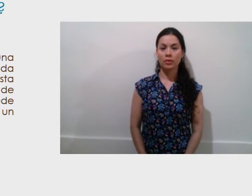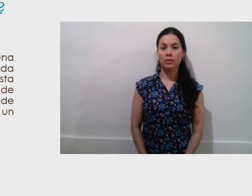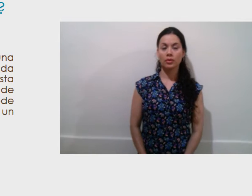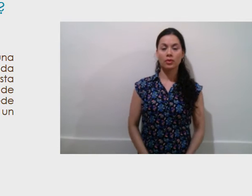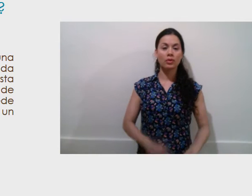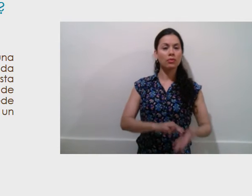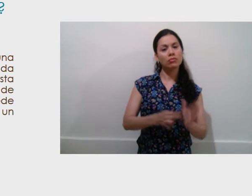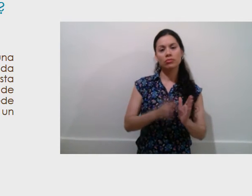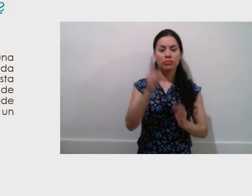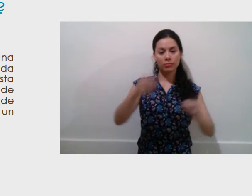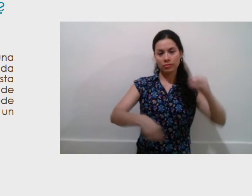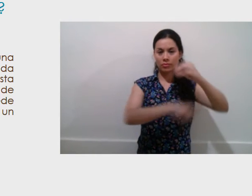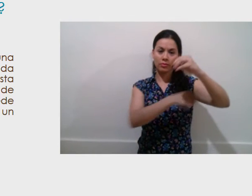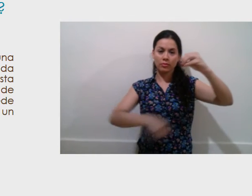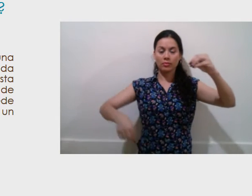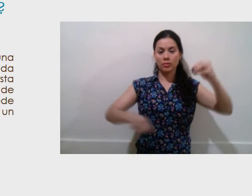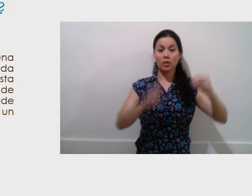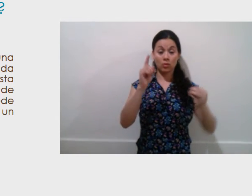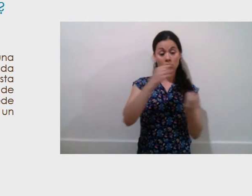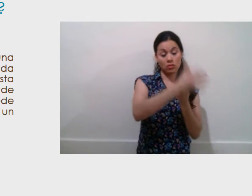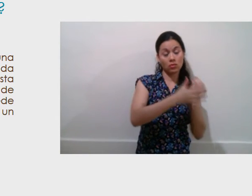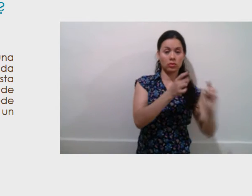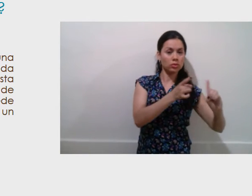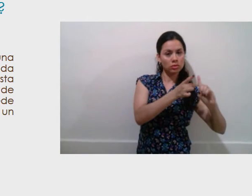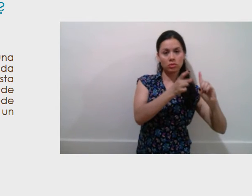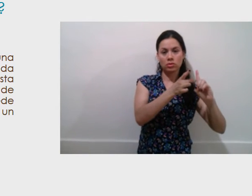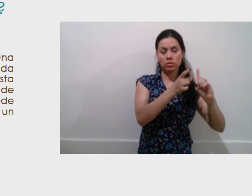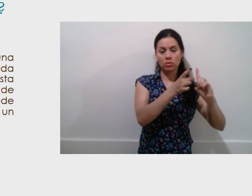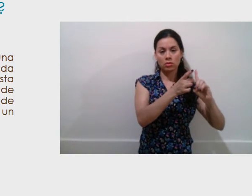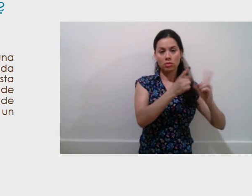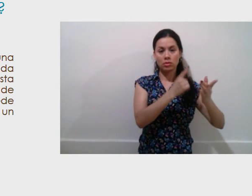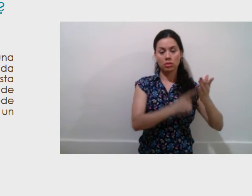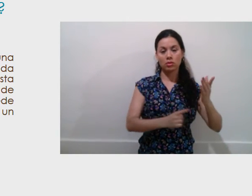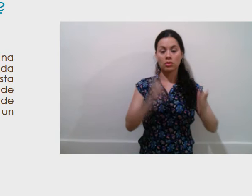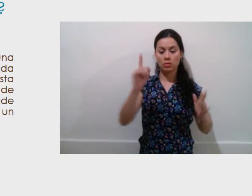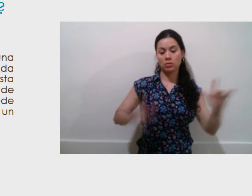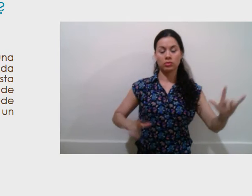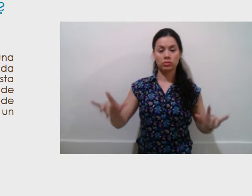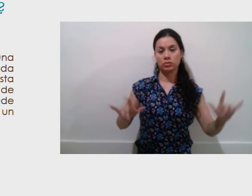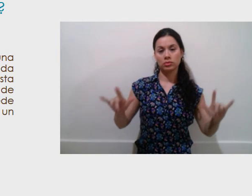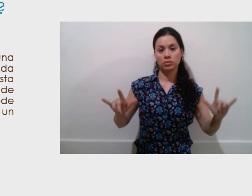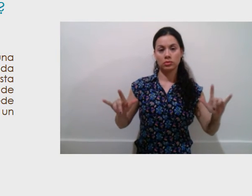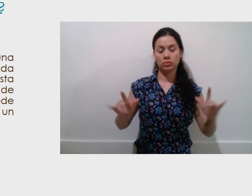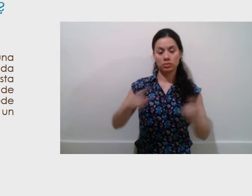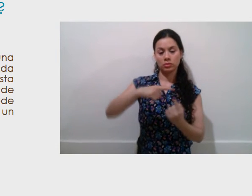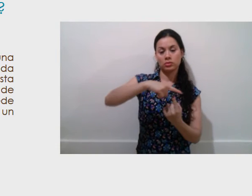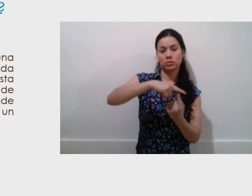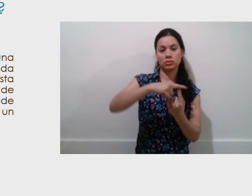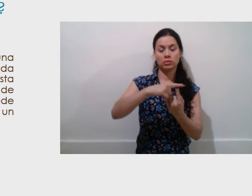¿Qué es un péndulo? Cuerpo sólido que desde una posición de